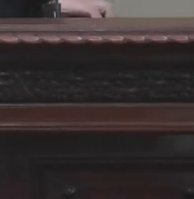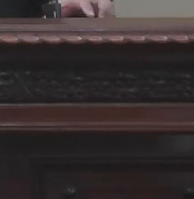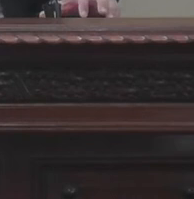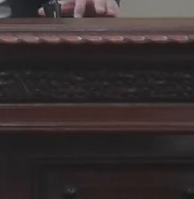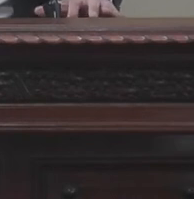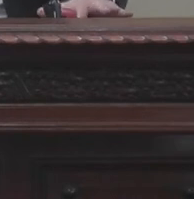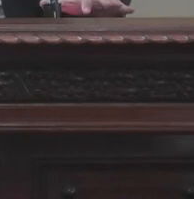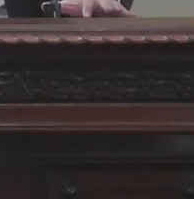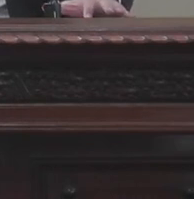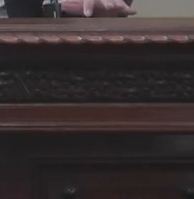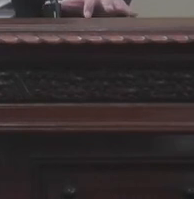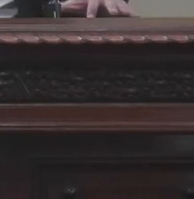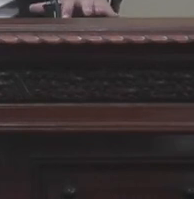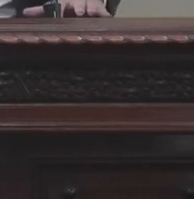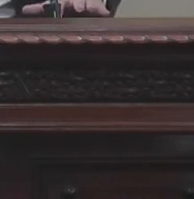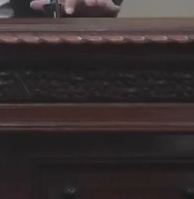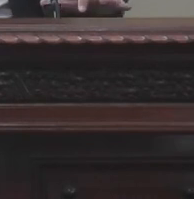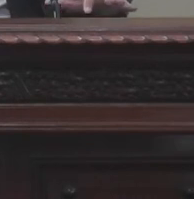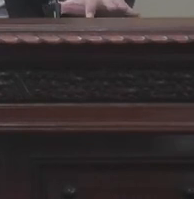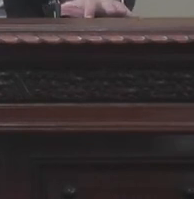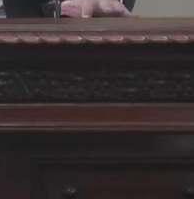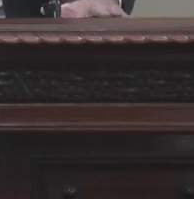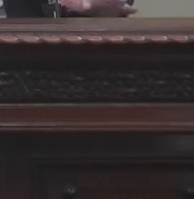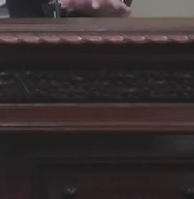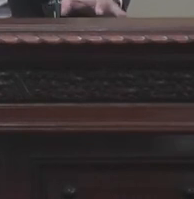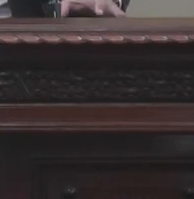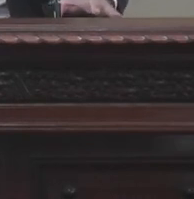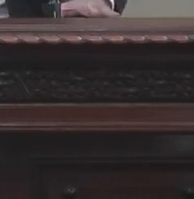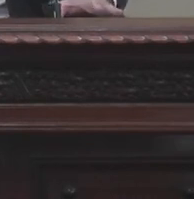tiene la palabra la diputada amalia granata